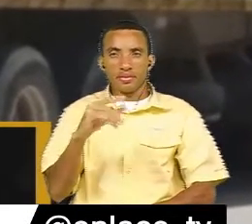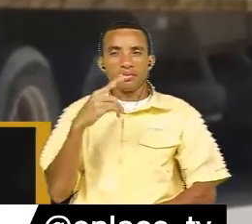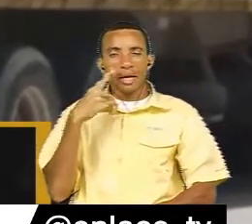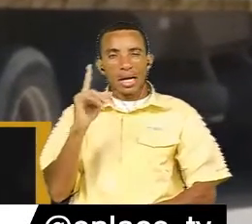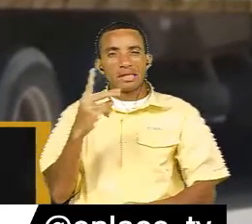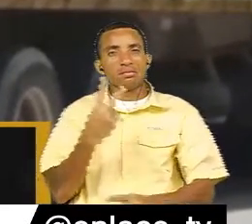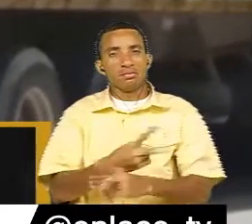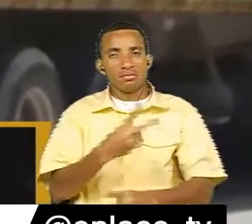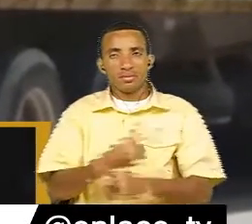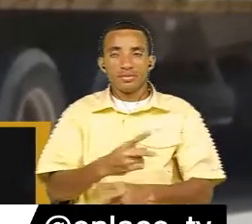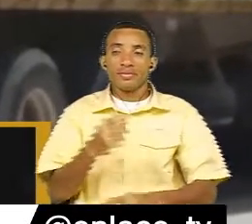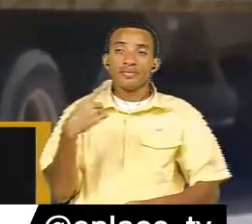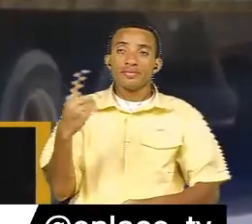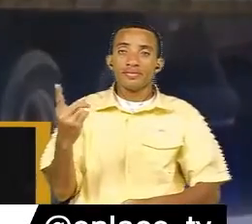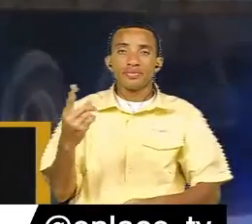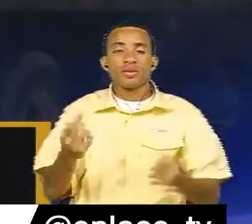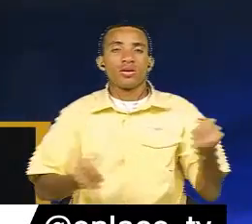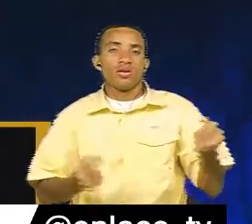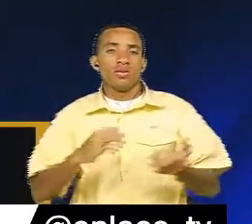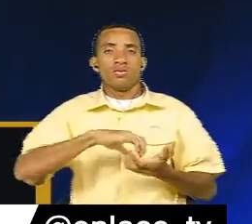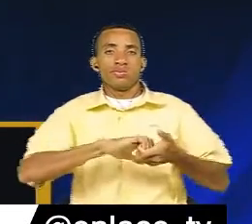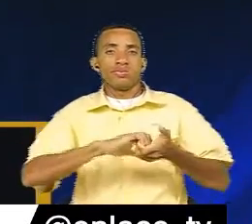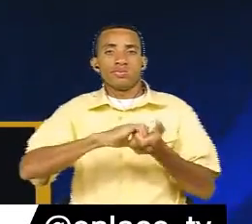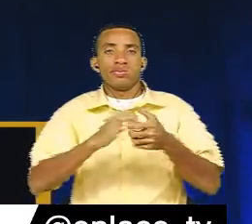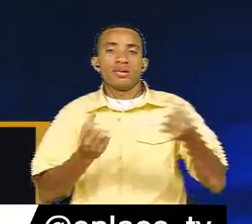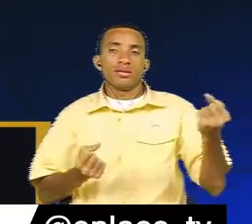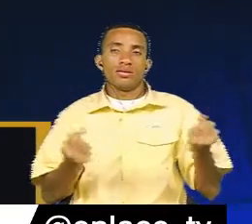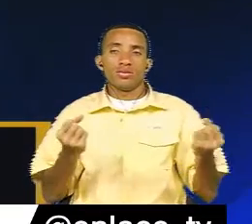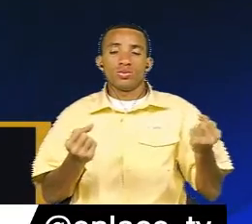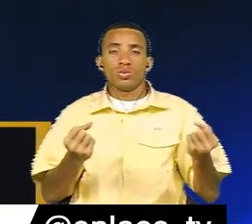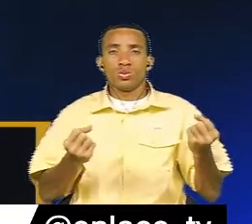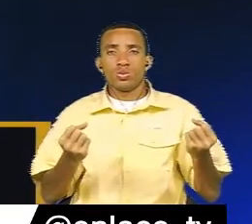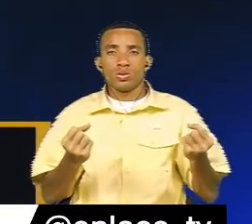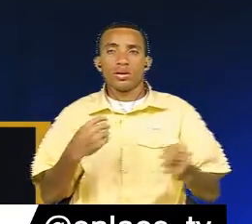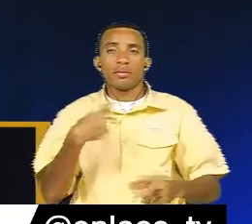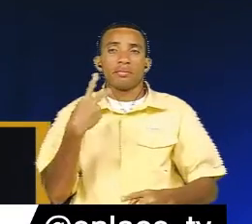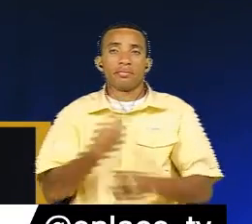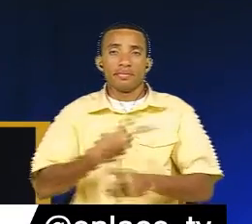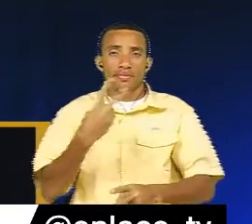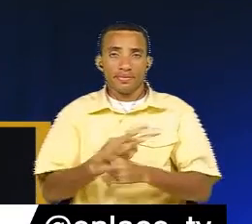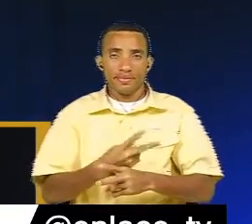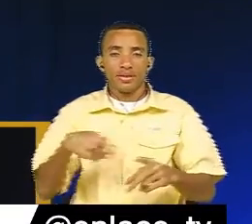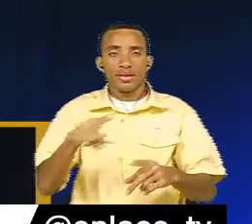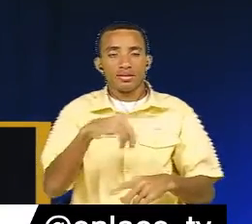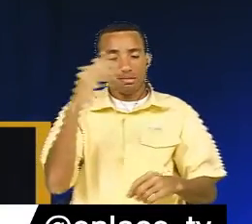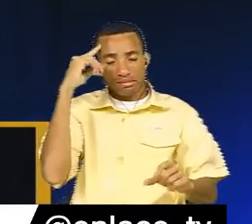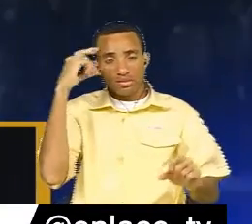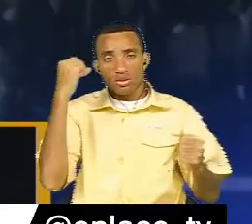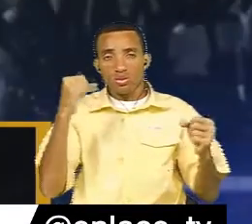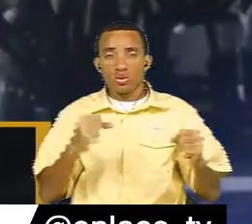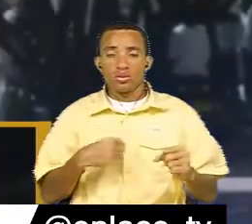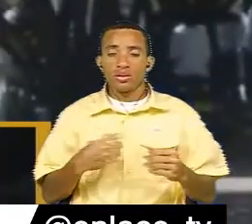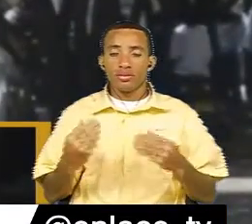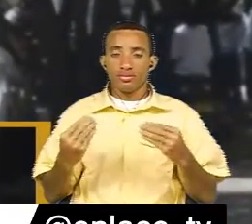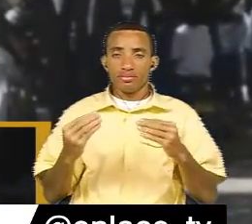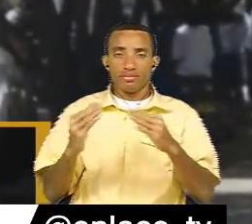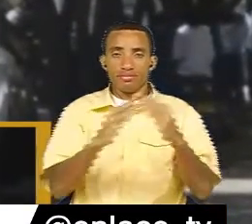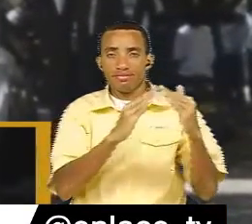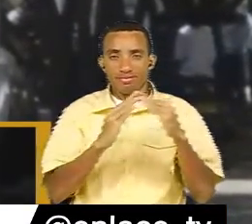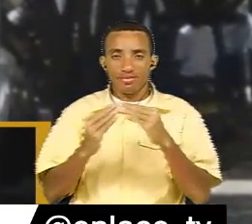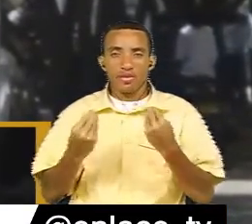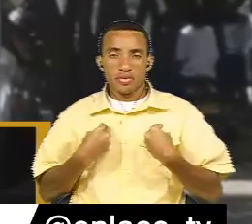es inminente ante el paso de tractomulas y el estacionamiento de las mismas, que preocupa a quienes habitan el sector. Situación que no